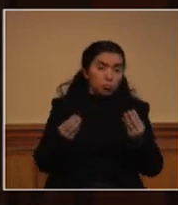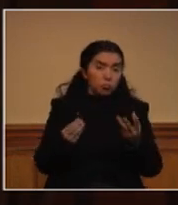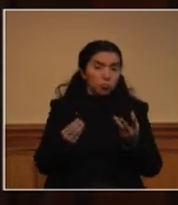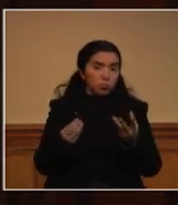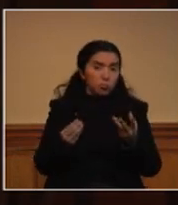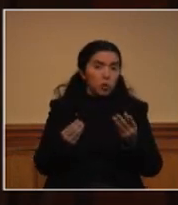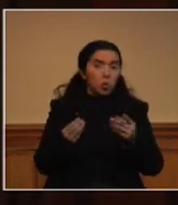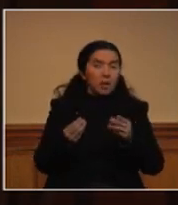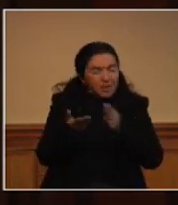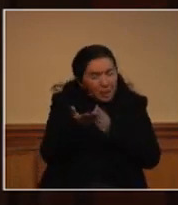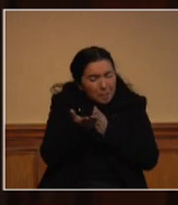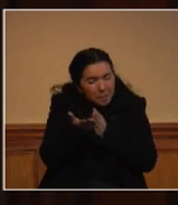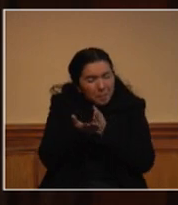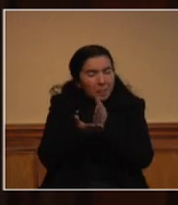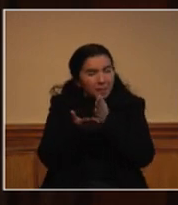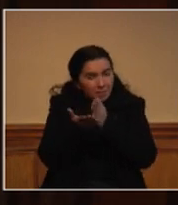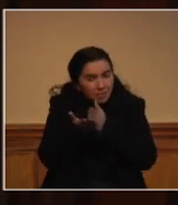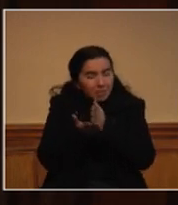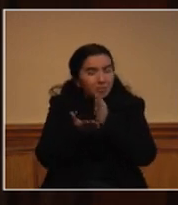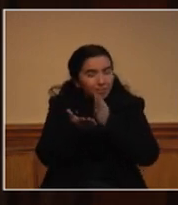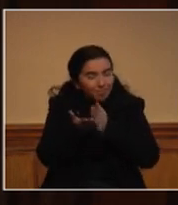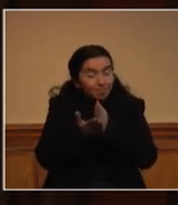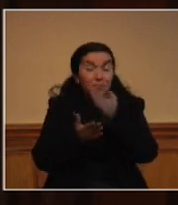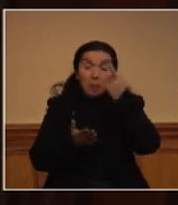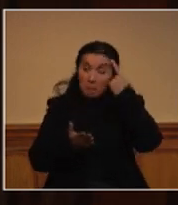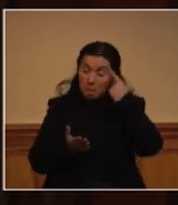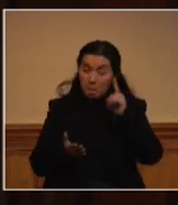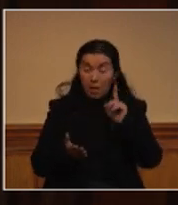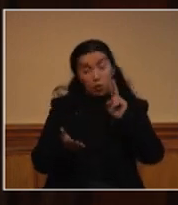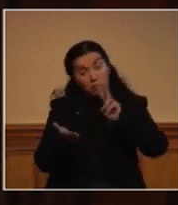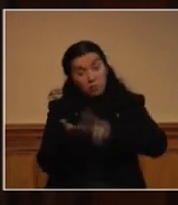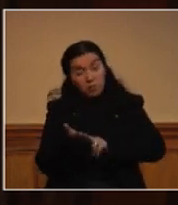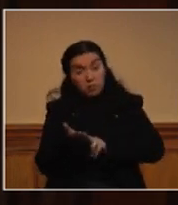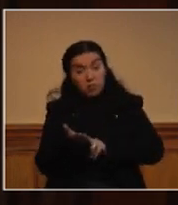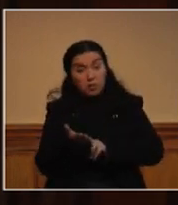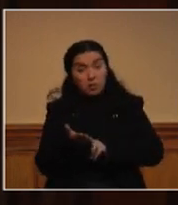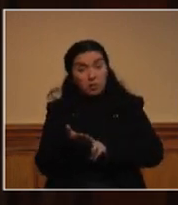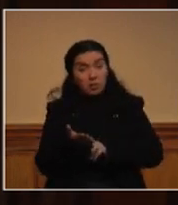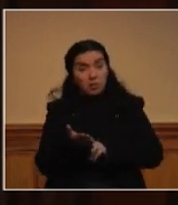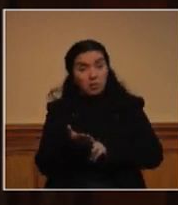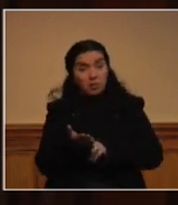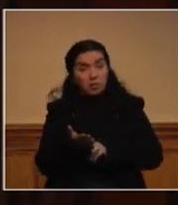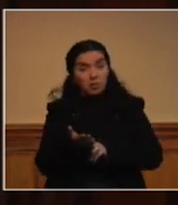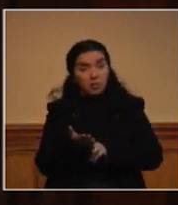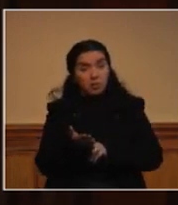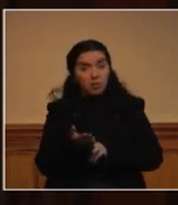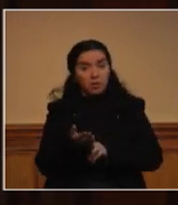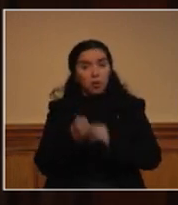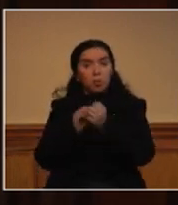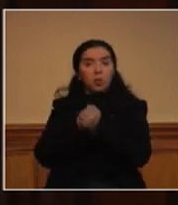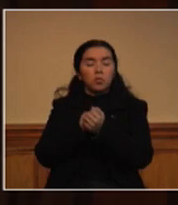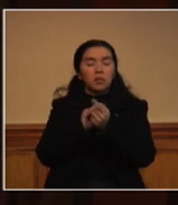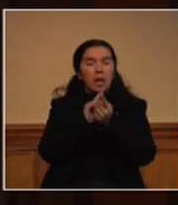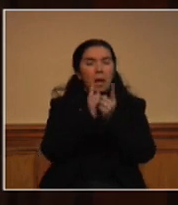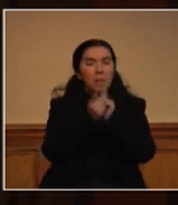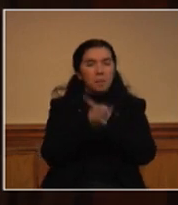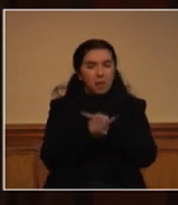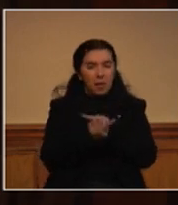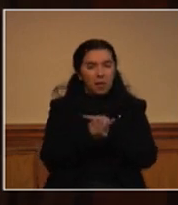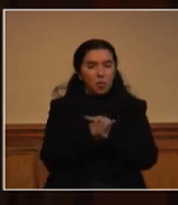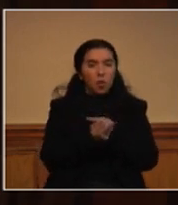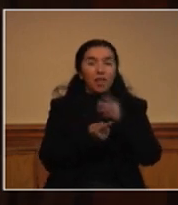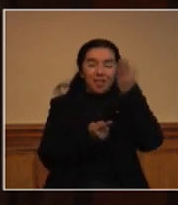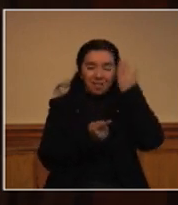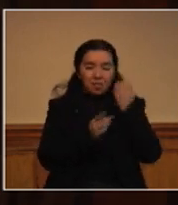en estado emergente, en estado de evolución, pero es cierto que hemos pasado de un modelo